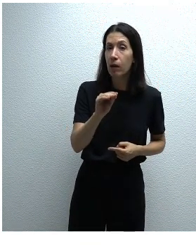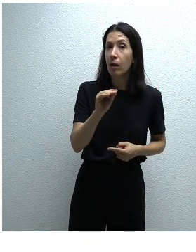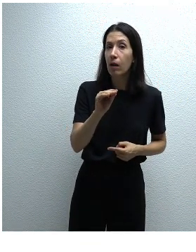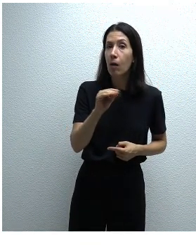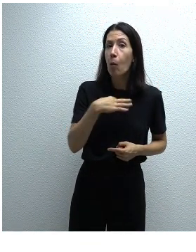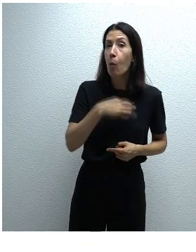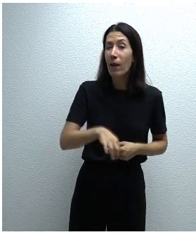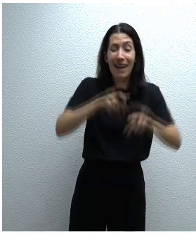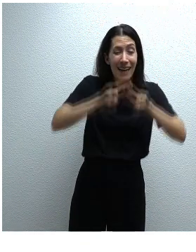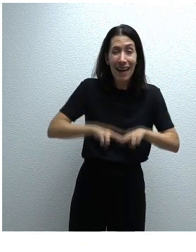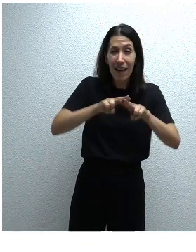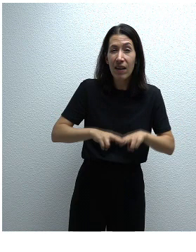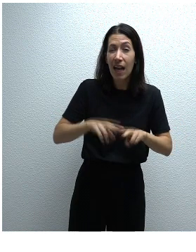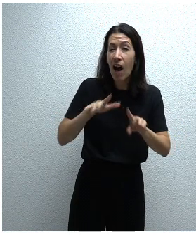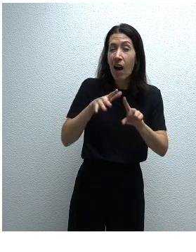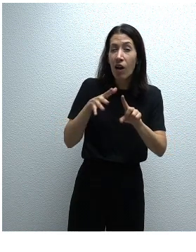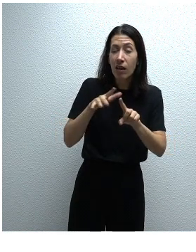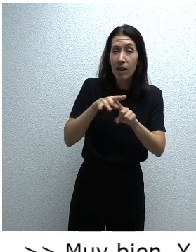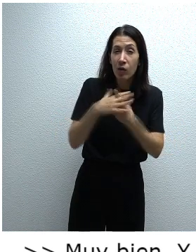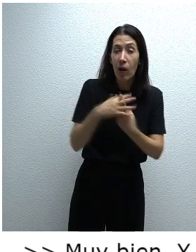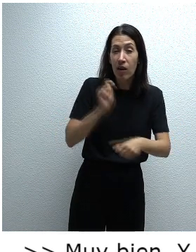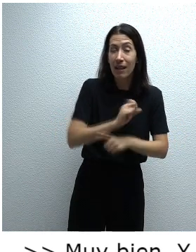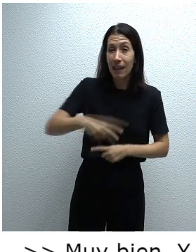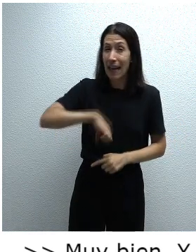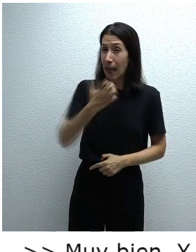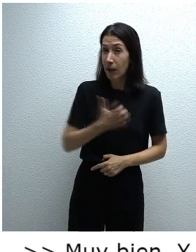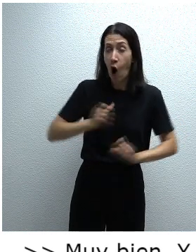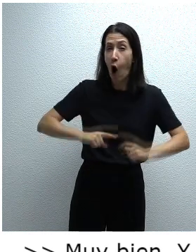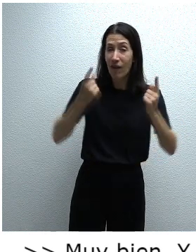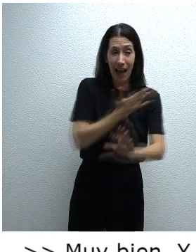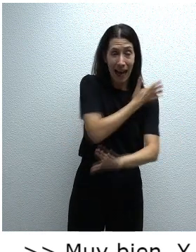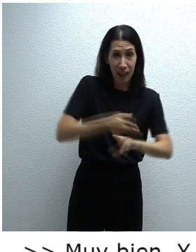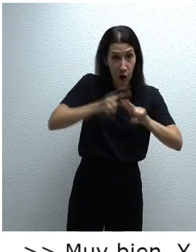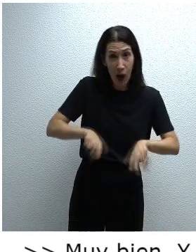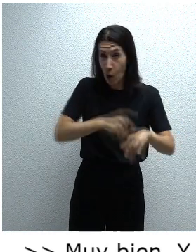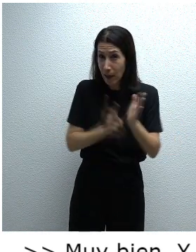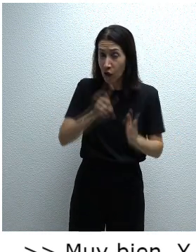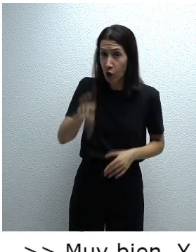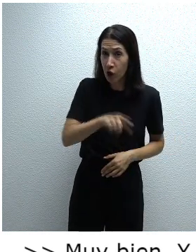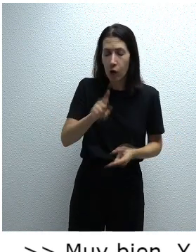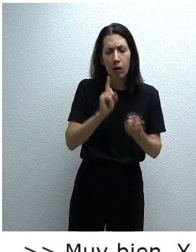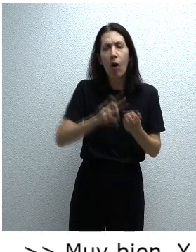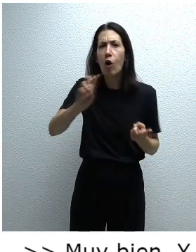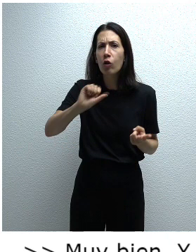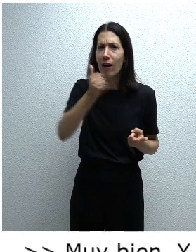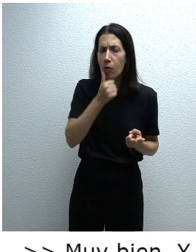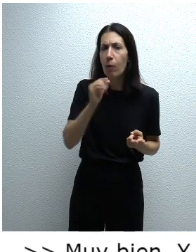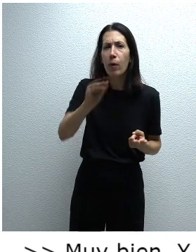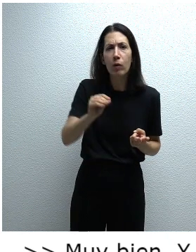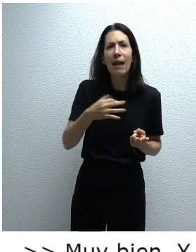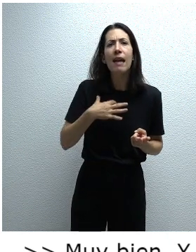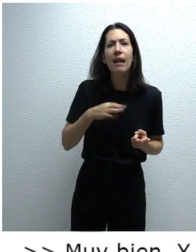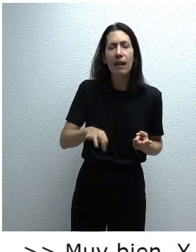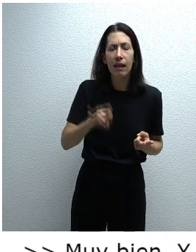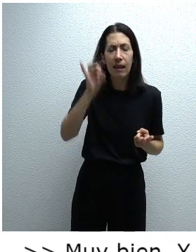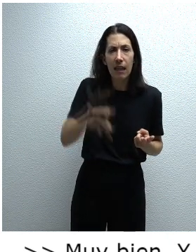se van a revisar todos los casos que actualmente están incapacitados judicialmente. Y Anónimo, ¿quién tiene la responsabilidad de realizar e implementar el plan de la